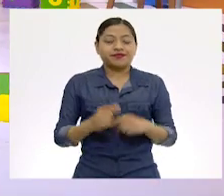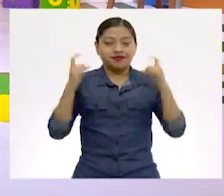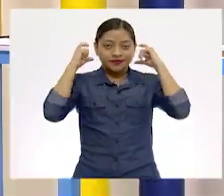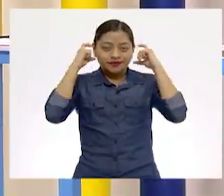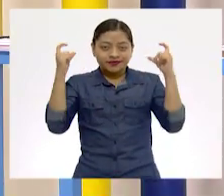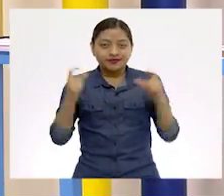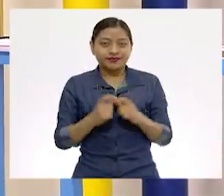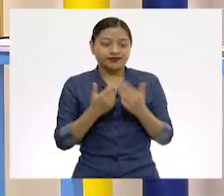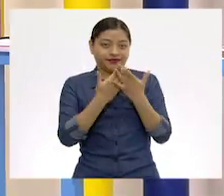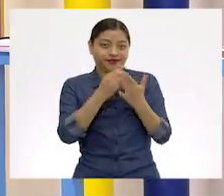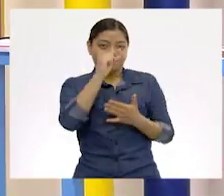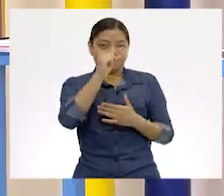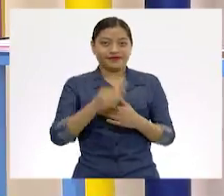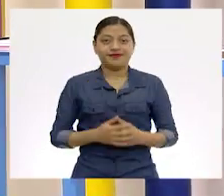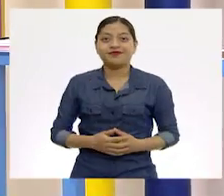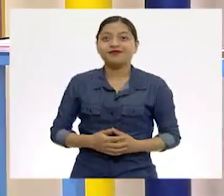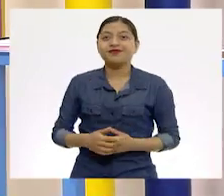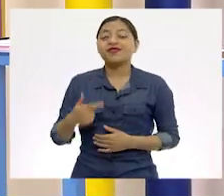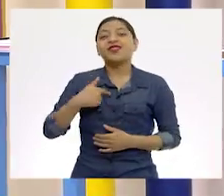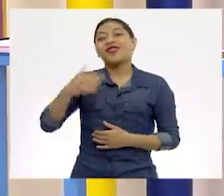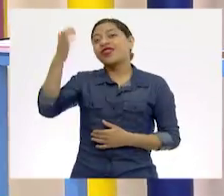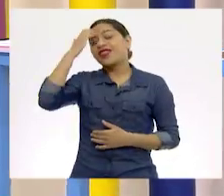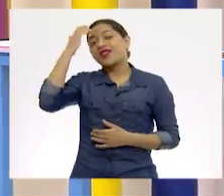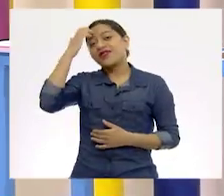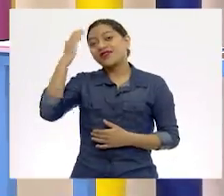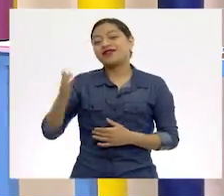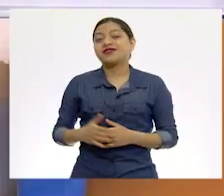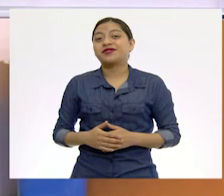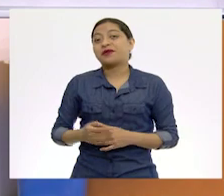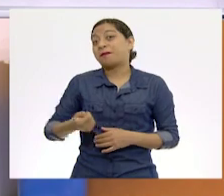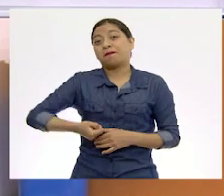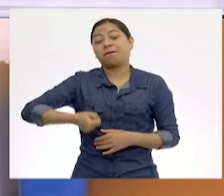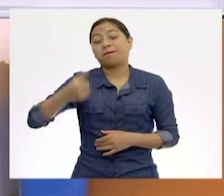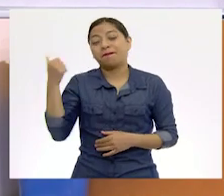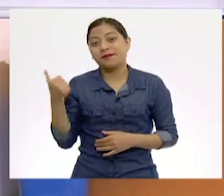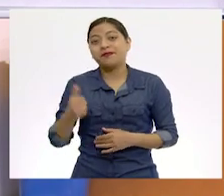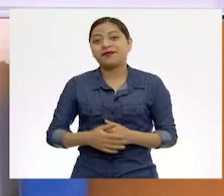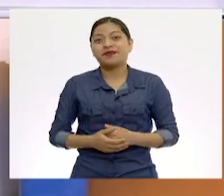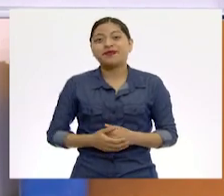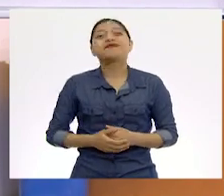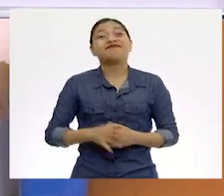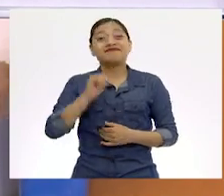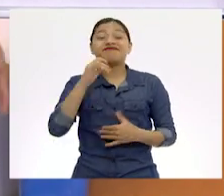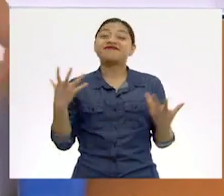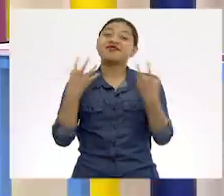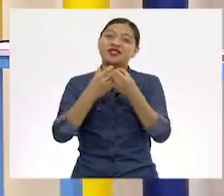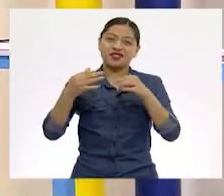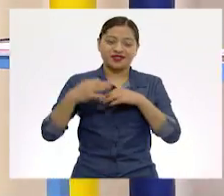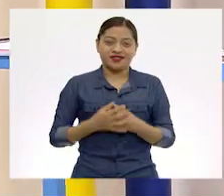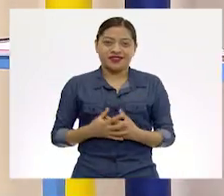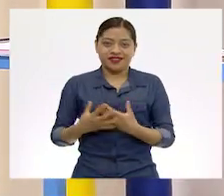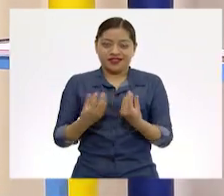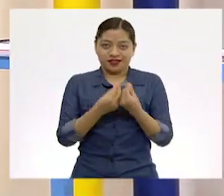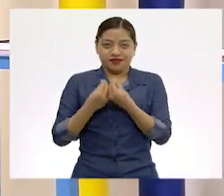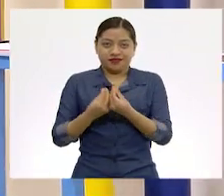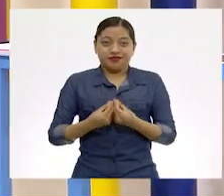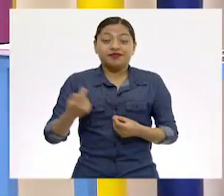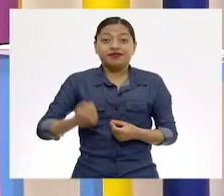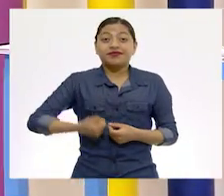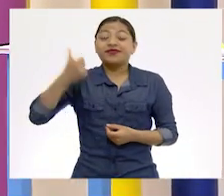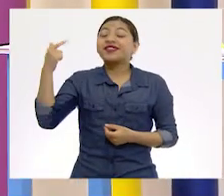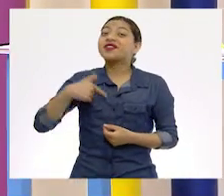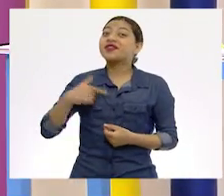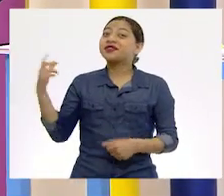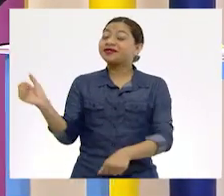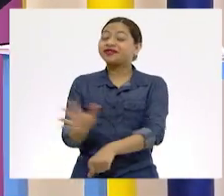Muchas gracias. Yo no te conocía, mucho gusto. Qué bueno que estamos trabajando por primera vez. Exactamente, estoy muy entusiasmado porque me han contado